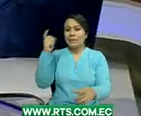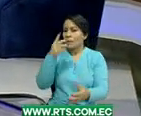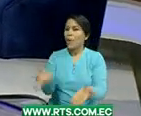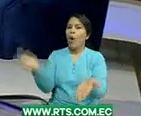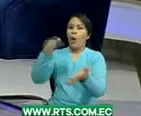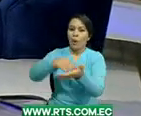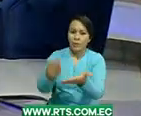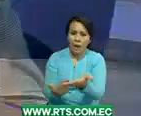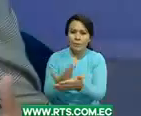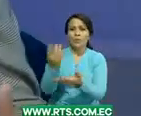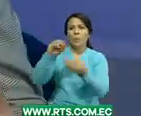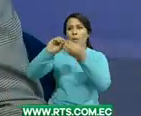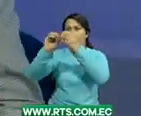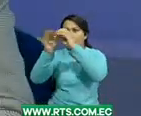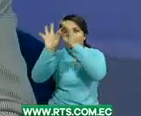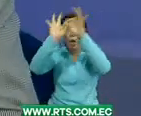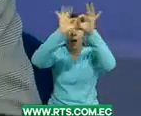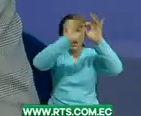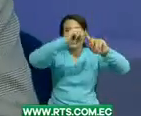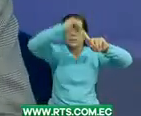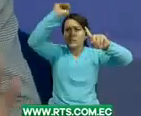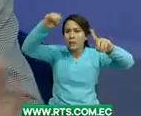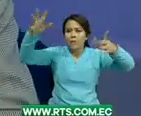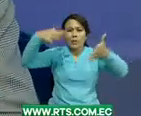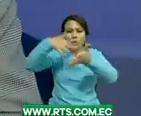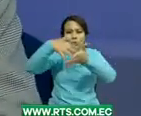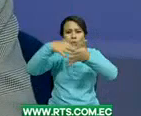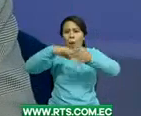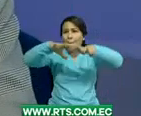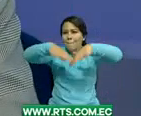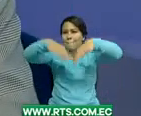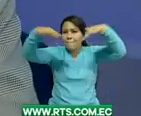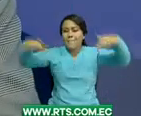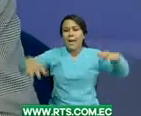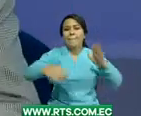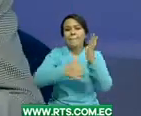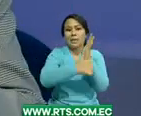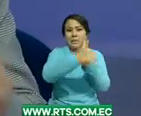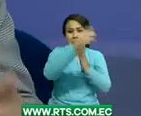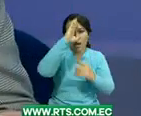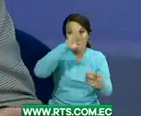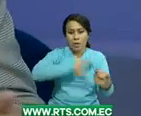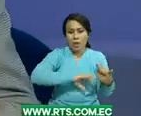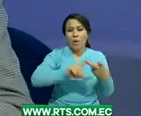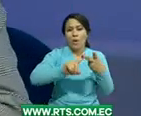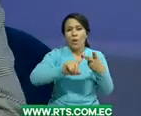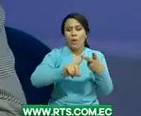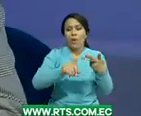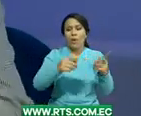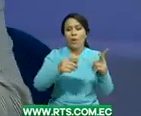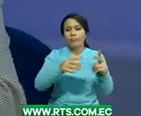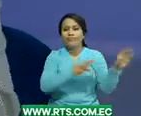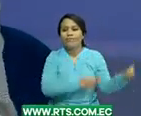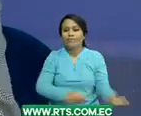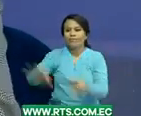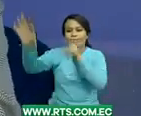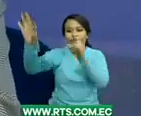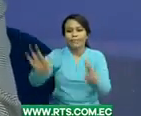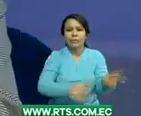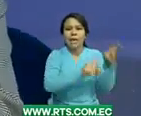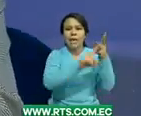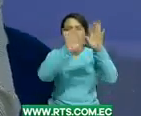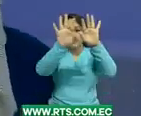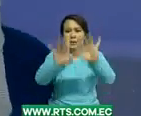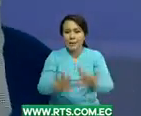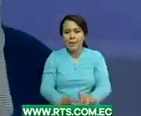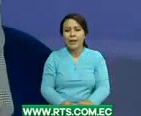nacional, estar de lado. Por lo tanto, se ha hecho un estudio tripartito en el Ministerio del Interior a través de la Policía Nacional, Migración, la Secretaría de Gestión